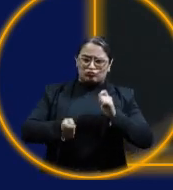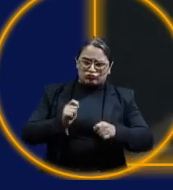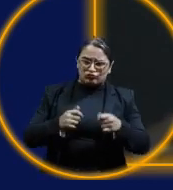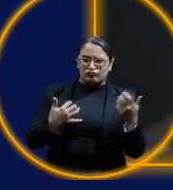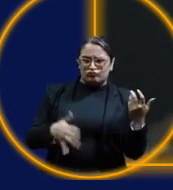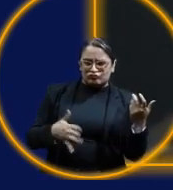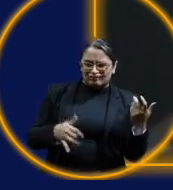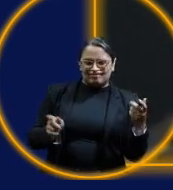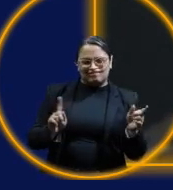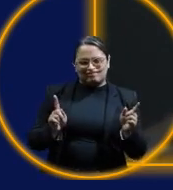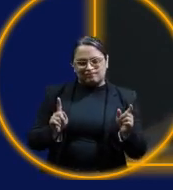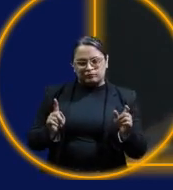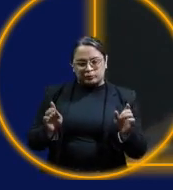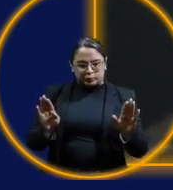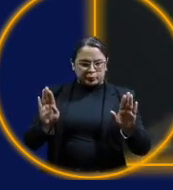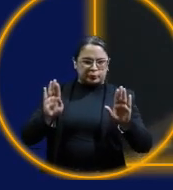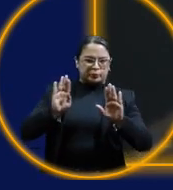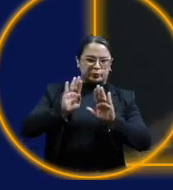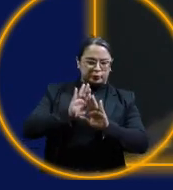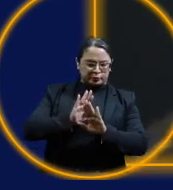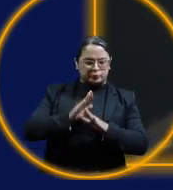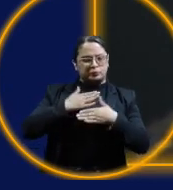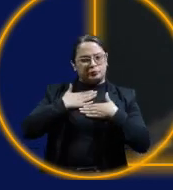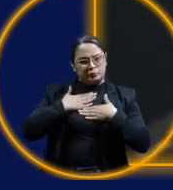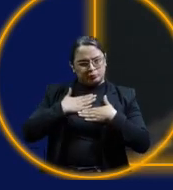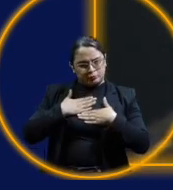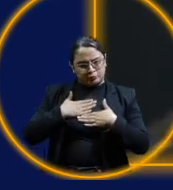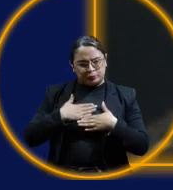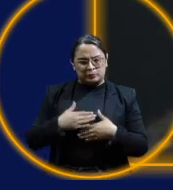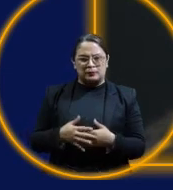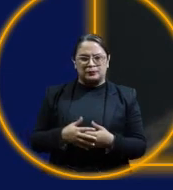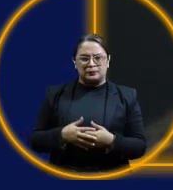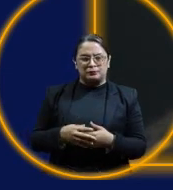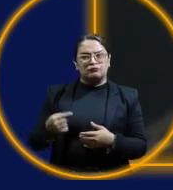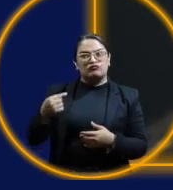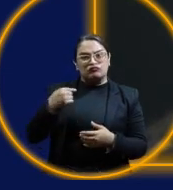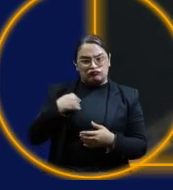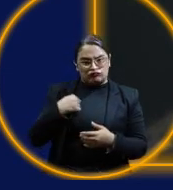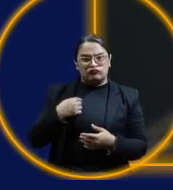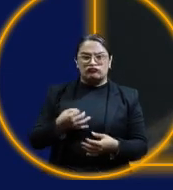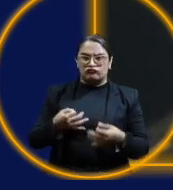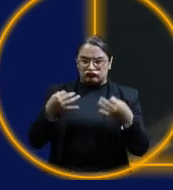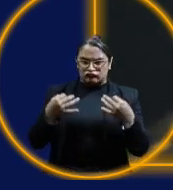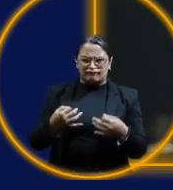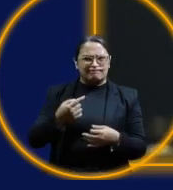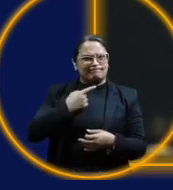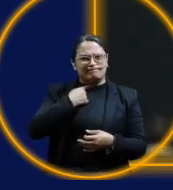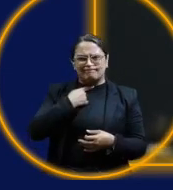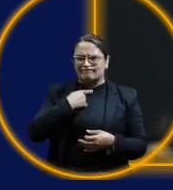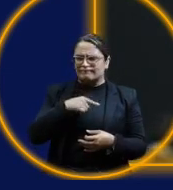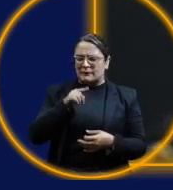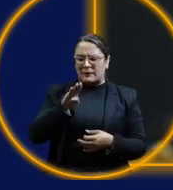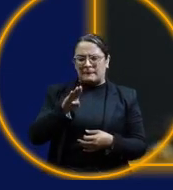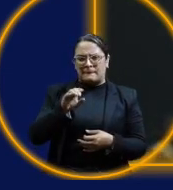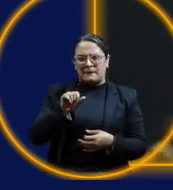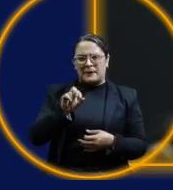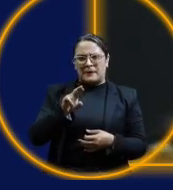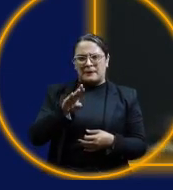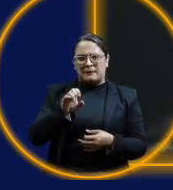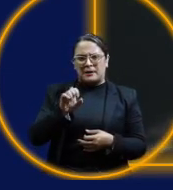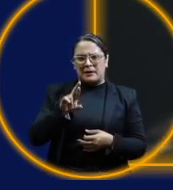como confortable una cosa de decir yo realmente no me gusta barbar